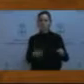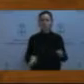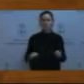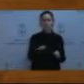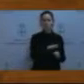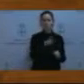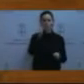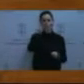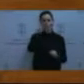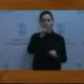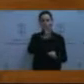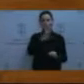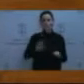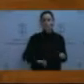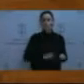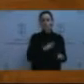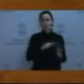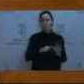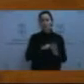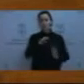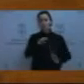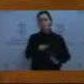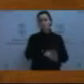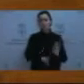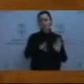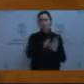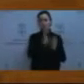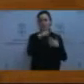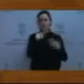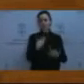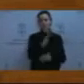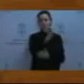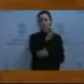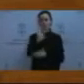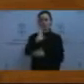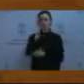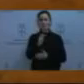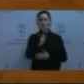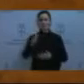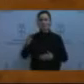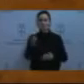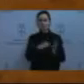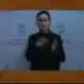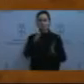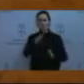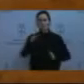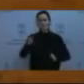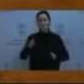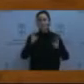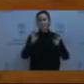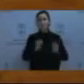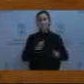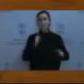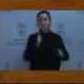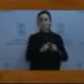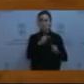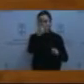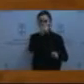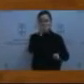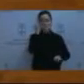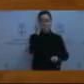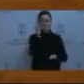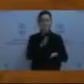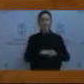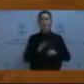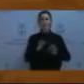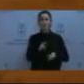del 2012 entra en vigor la Ley 35/2011 sobre titularidad compartida de las explotaciones